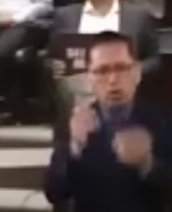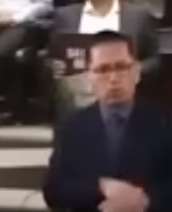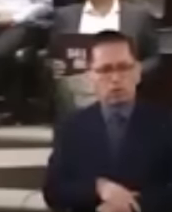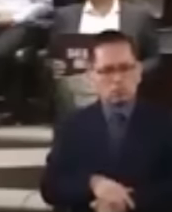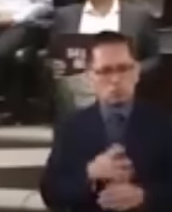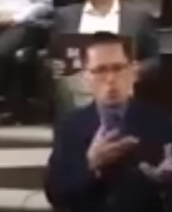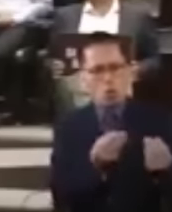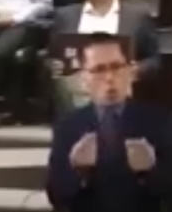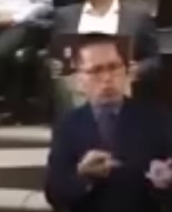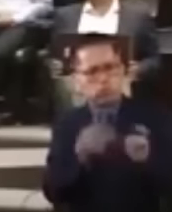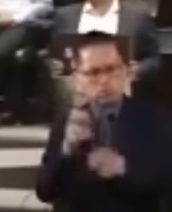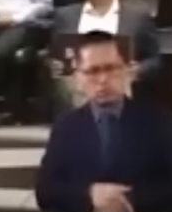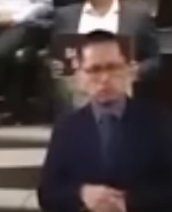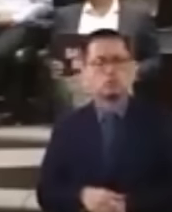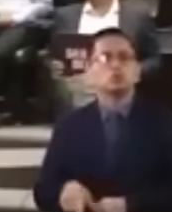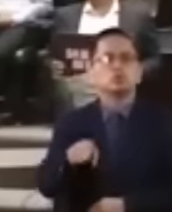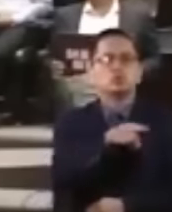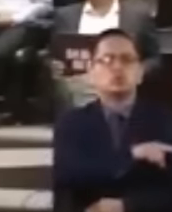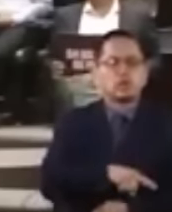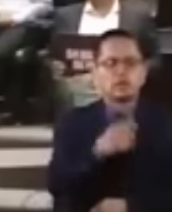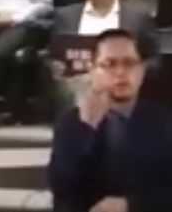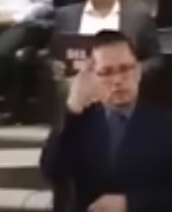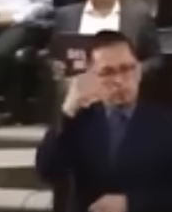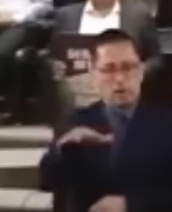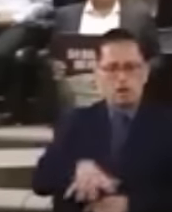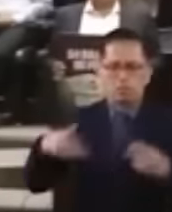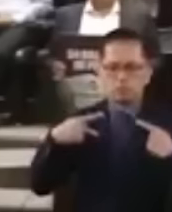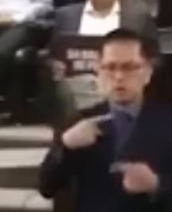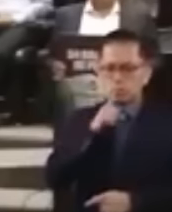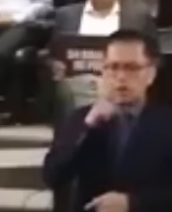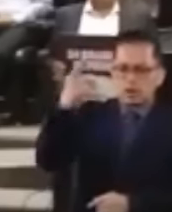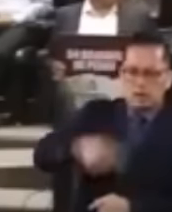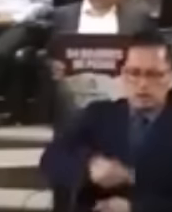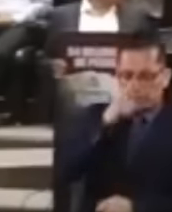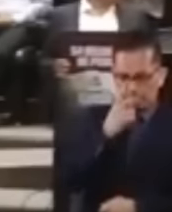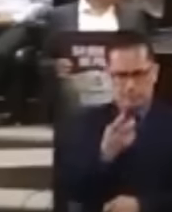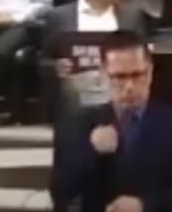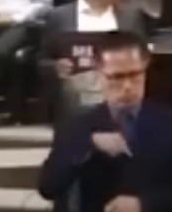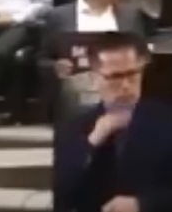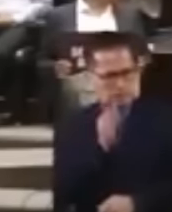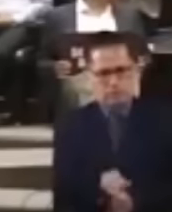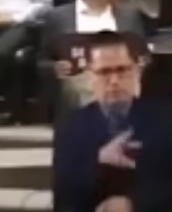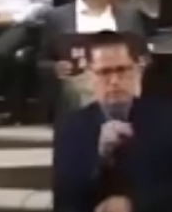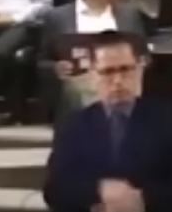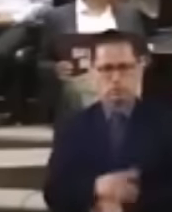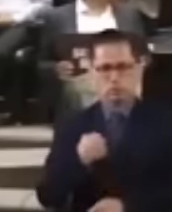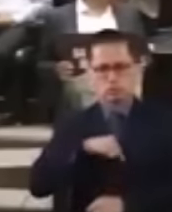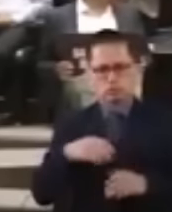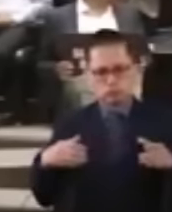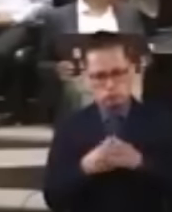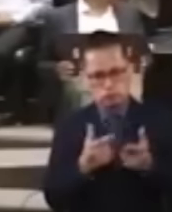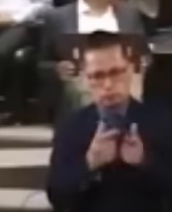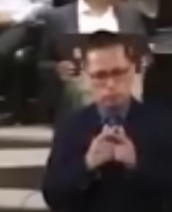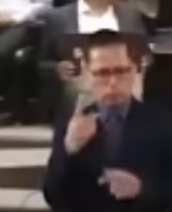rapiña, quieren callar la voz de las mexicanas y los mexicanos y no lo vamos a permitir, diputada, en este grupo parlamentario